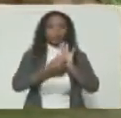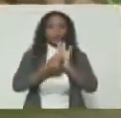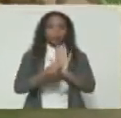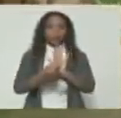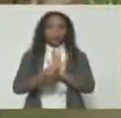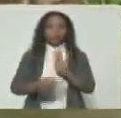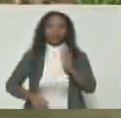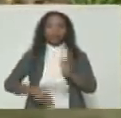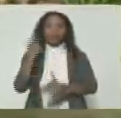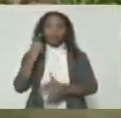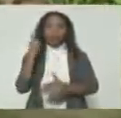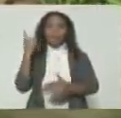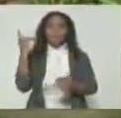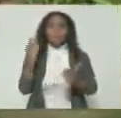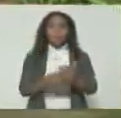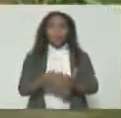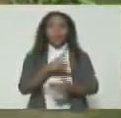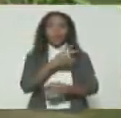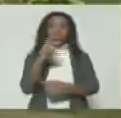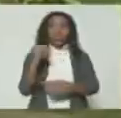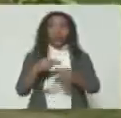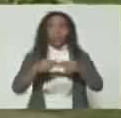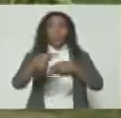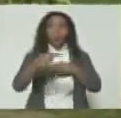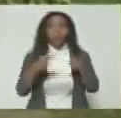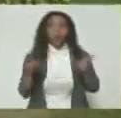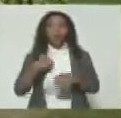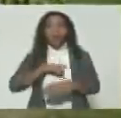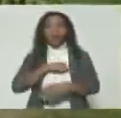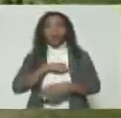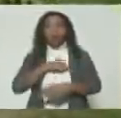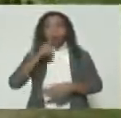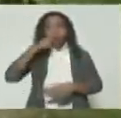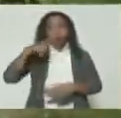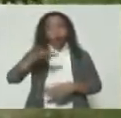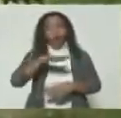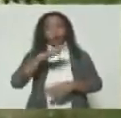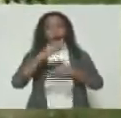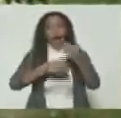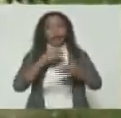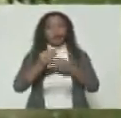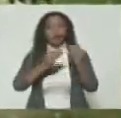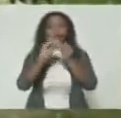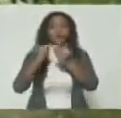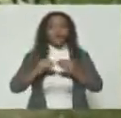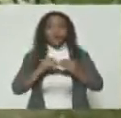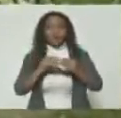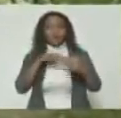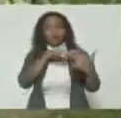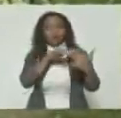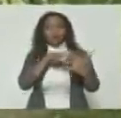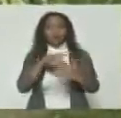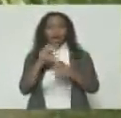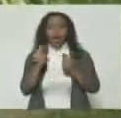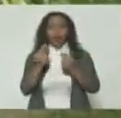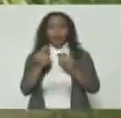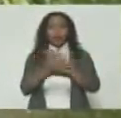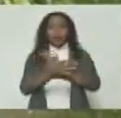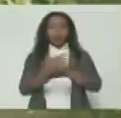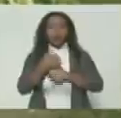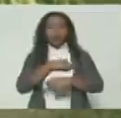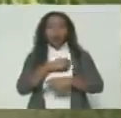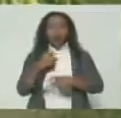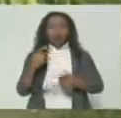que en más de 1.200 hectáreas nuestro pueblo produce para combatir la guerra económica. Por eso que nuestro